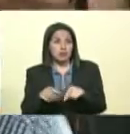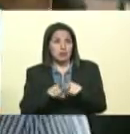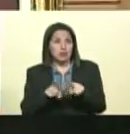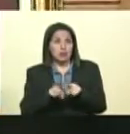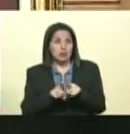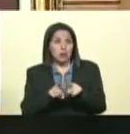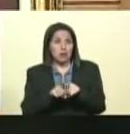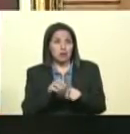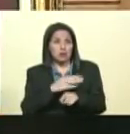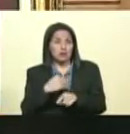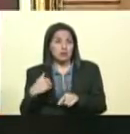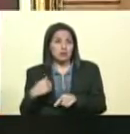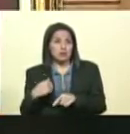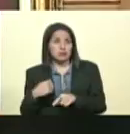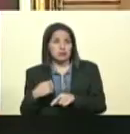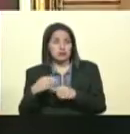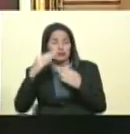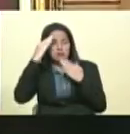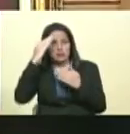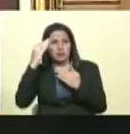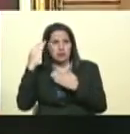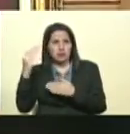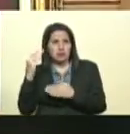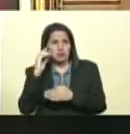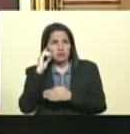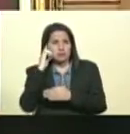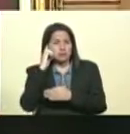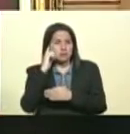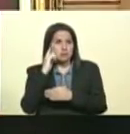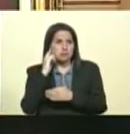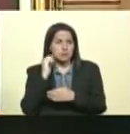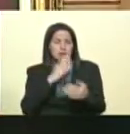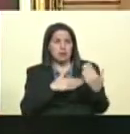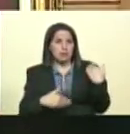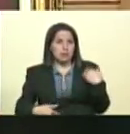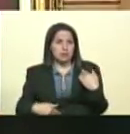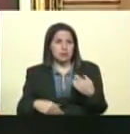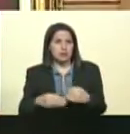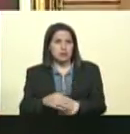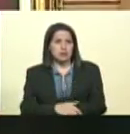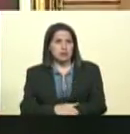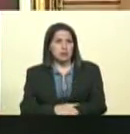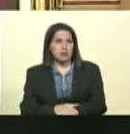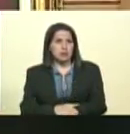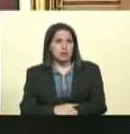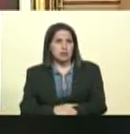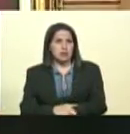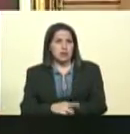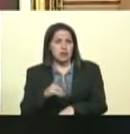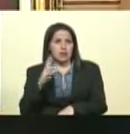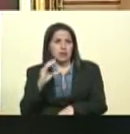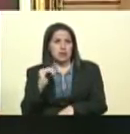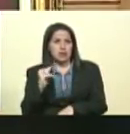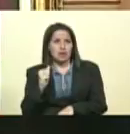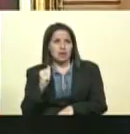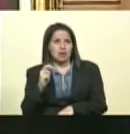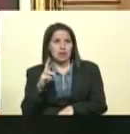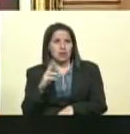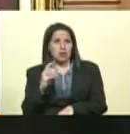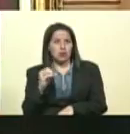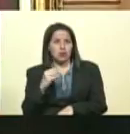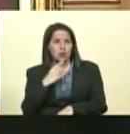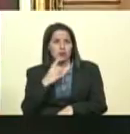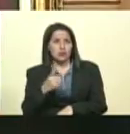Igualmente quiero saludar, bueno, al vicepresidente Tarek, ya lo saludé, a Ricardo Menéndez, vicepresidente de